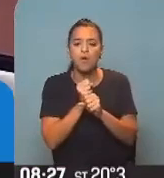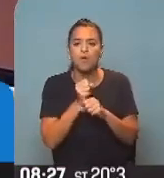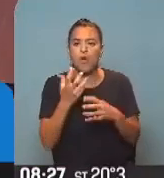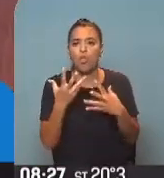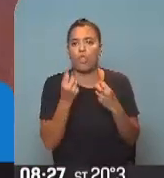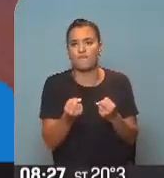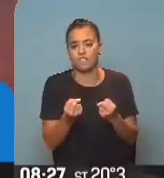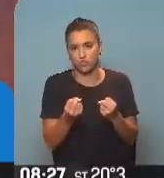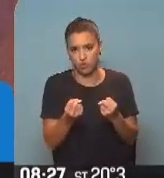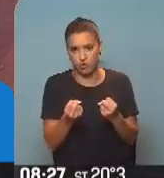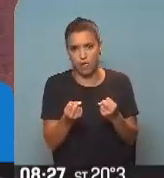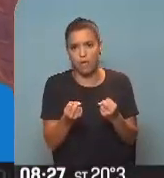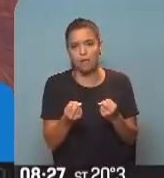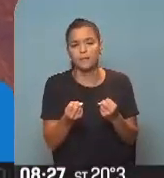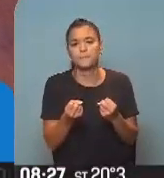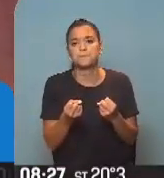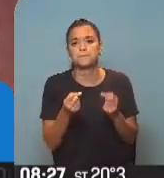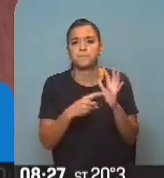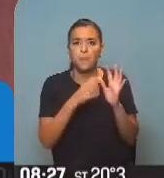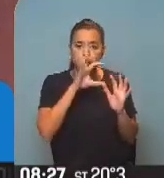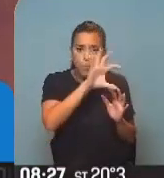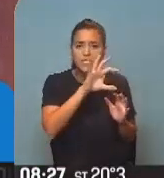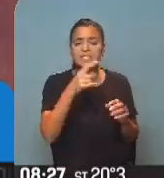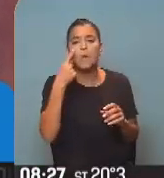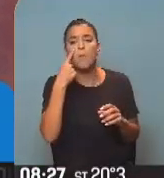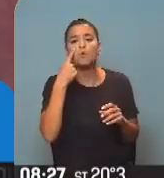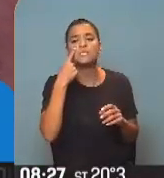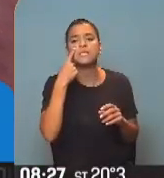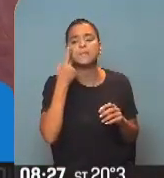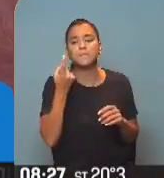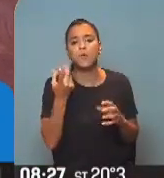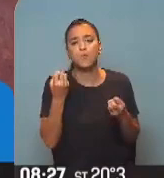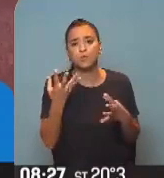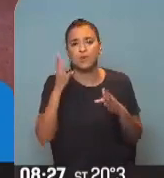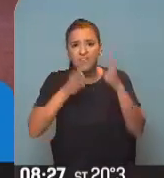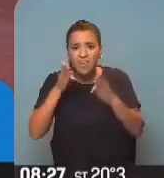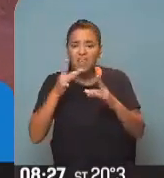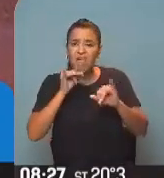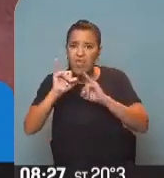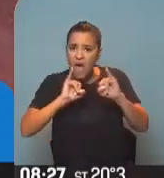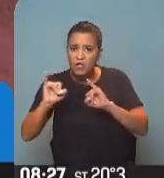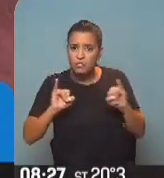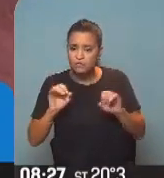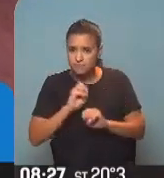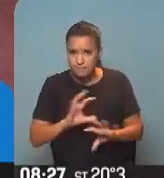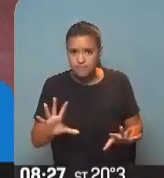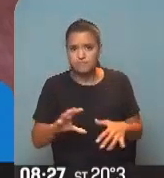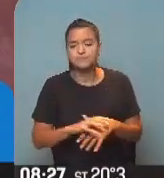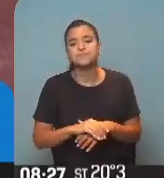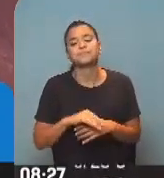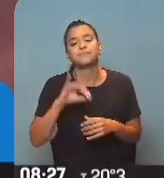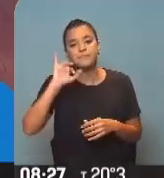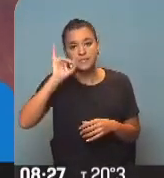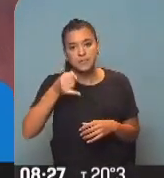defensoría con la provincia con los municipios porque hay estadísticas hay datos que son alarmantes si a